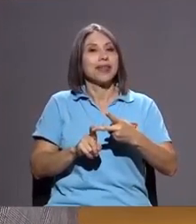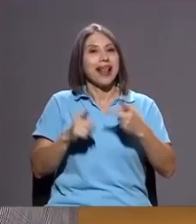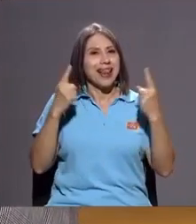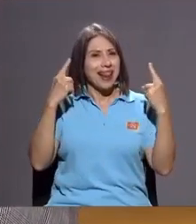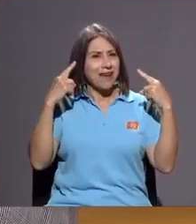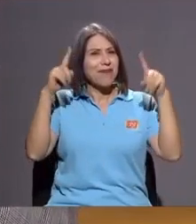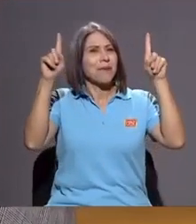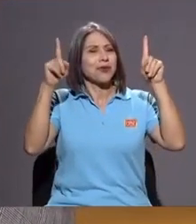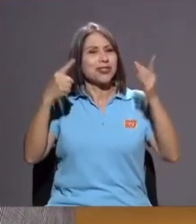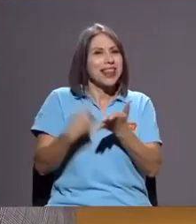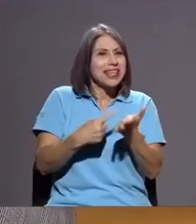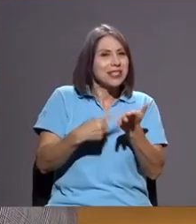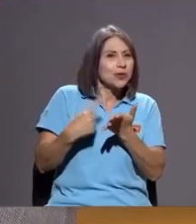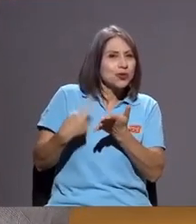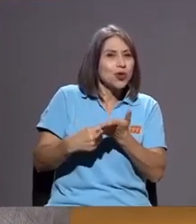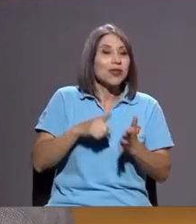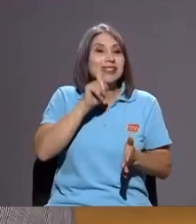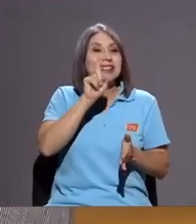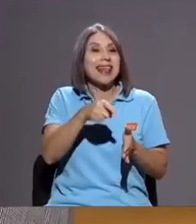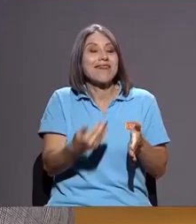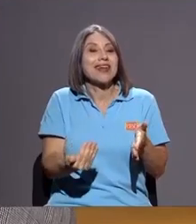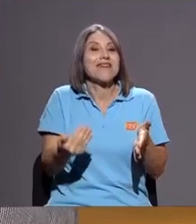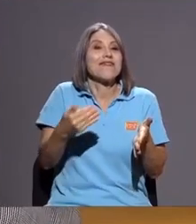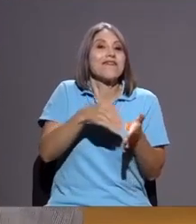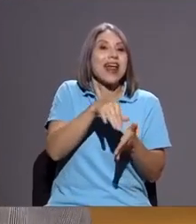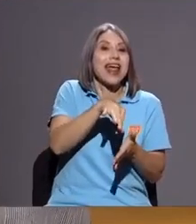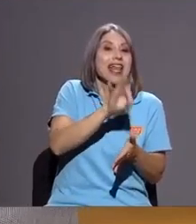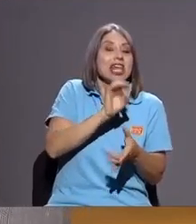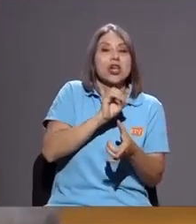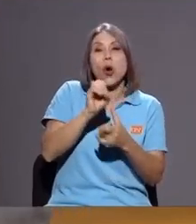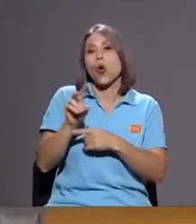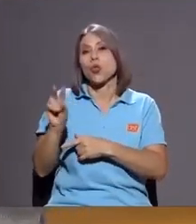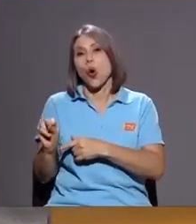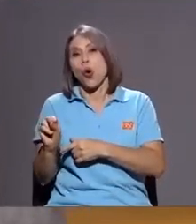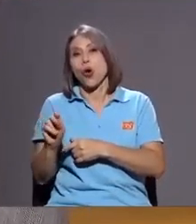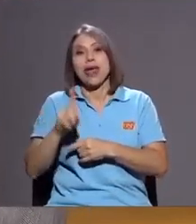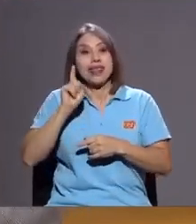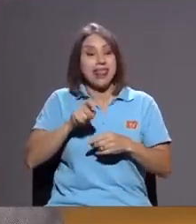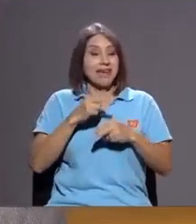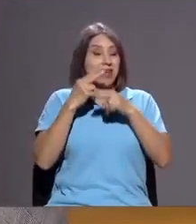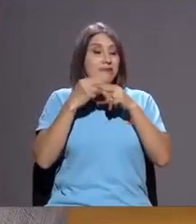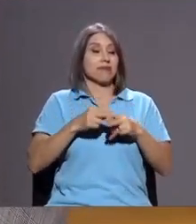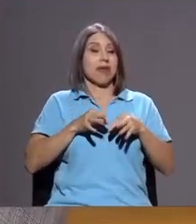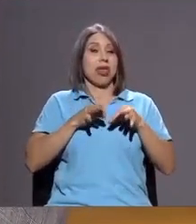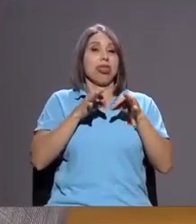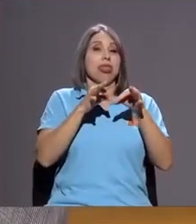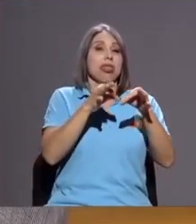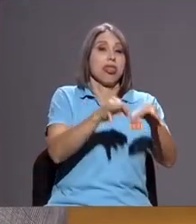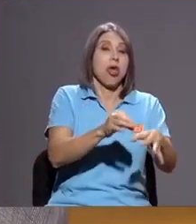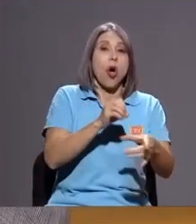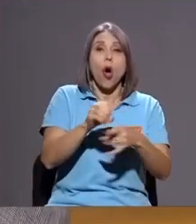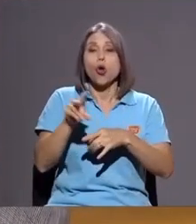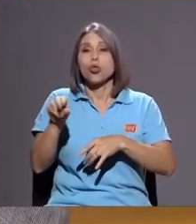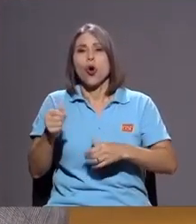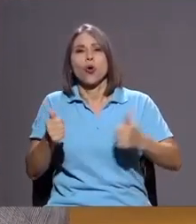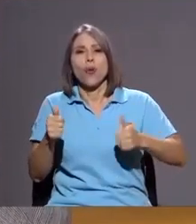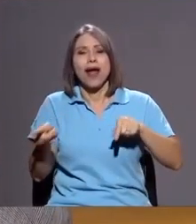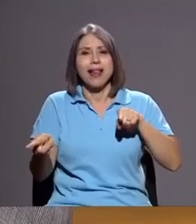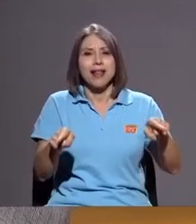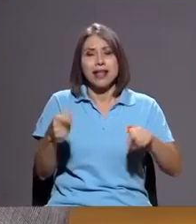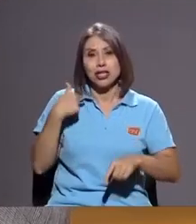esa discusión si se deben o no reelegir, si deben ser indefinidos o no. Yo creo, y sobre todo tomando en cuenta